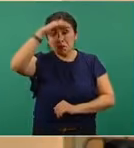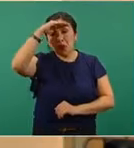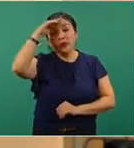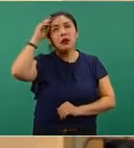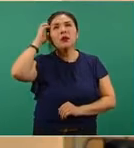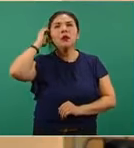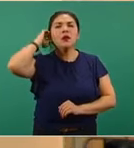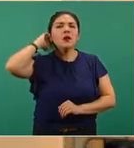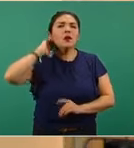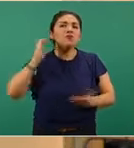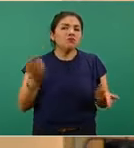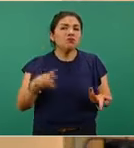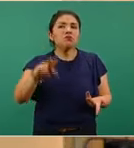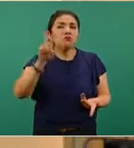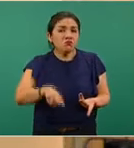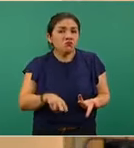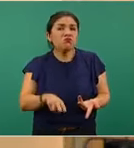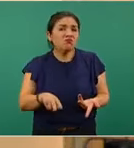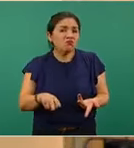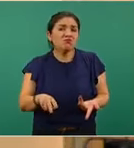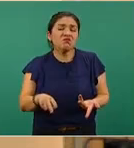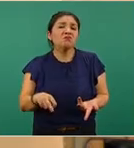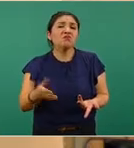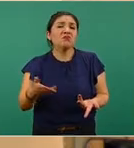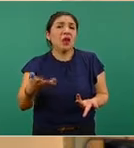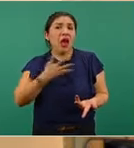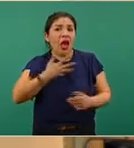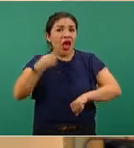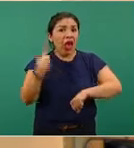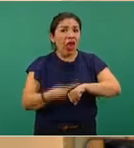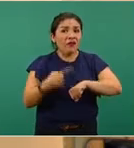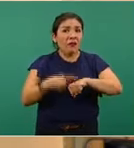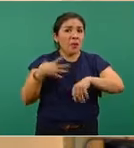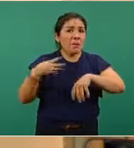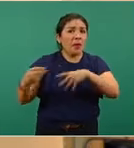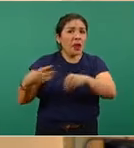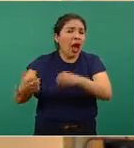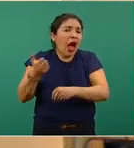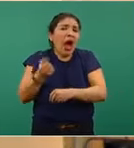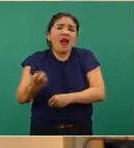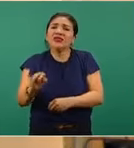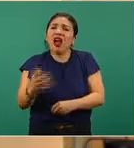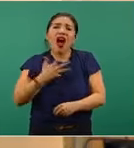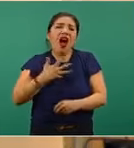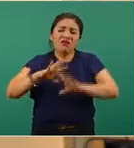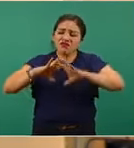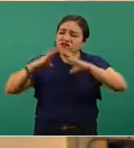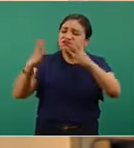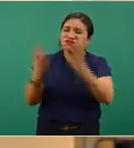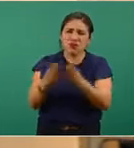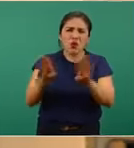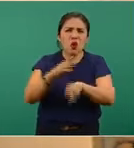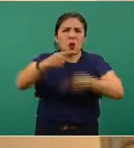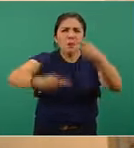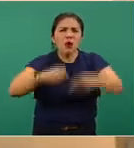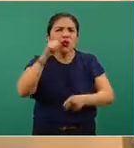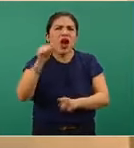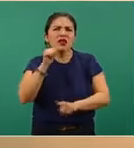la inevitable existencia de las epidemias, que es lo que decíamos ayer a propósito de la pregunta de Juan,